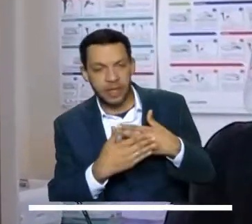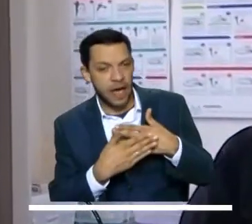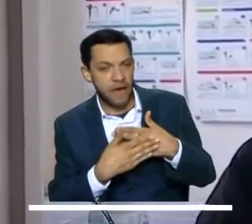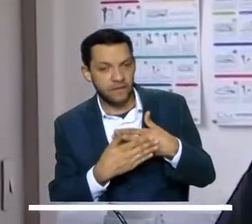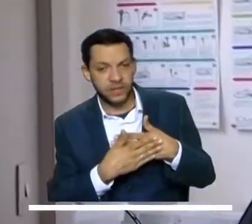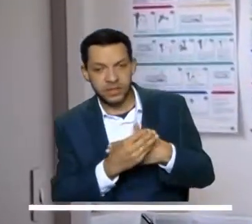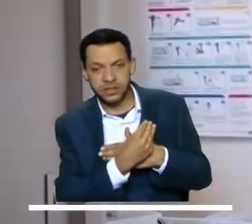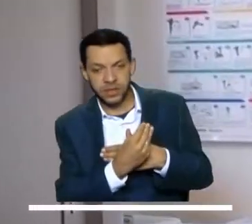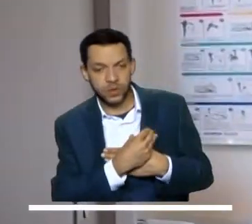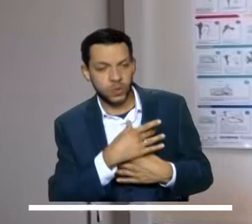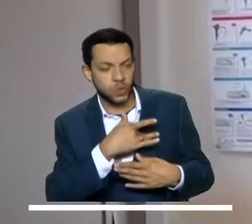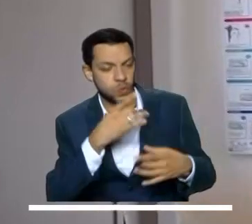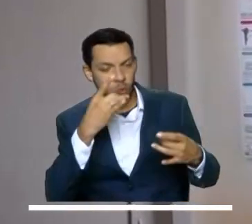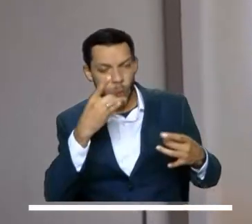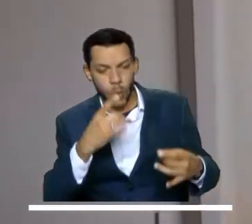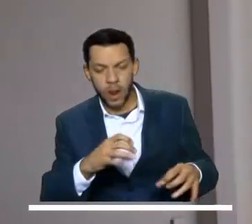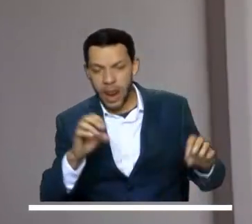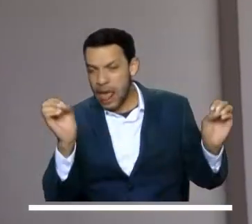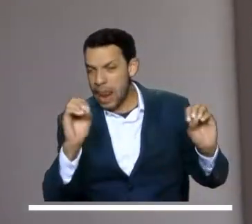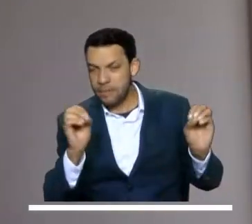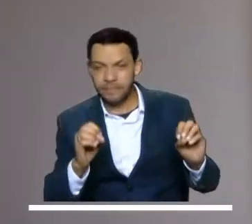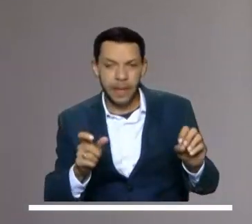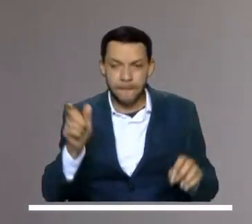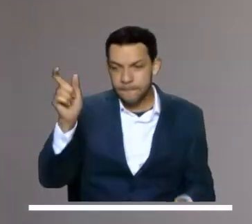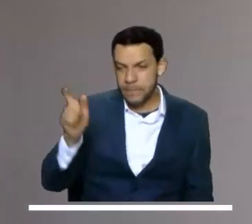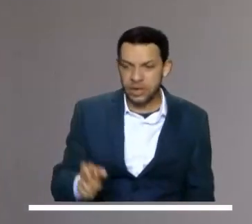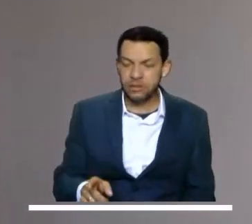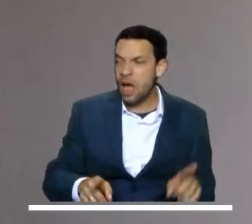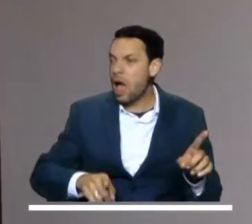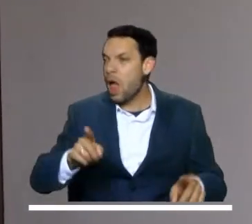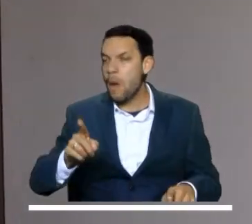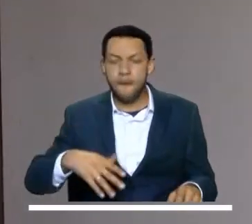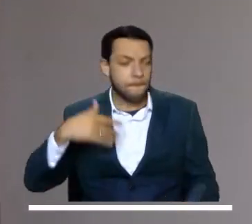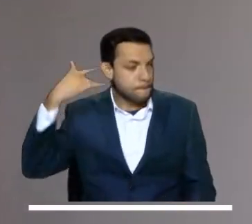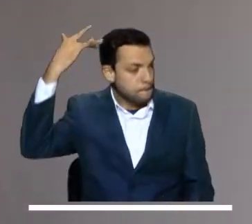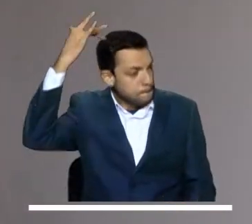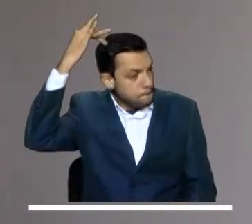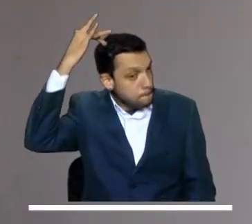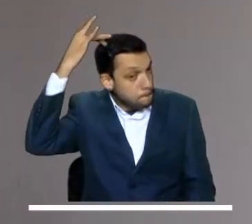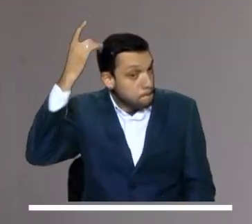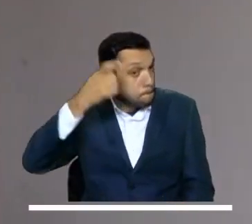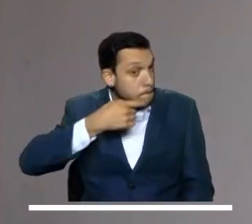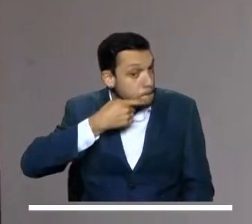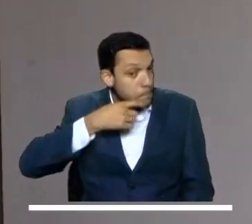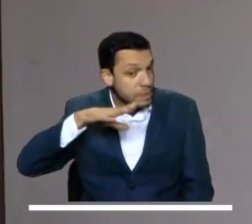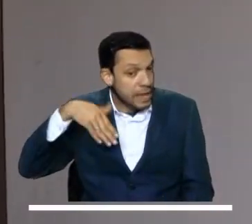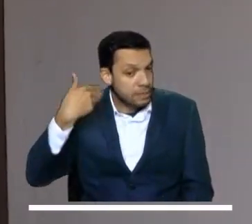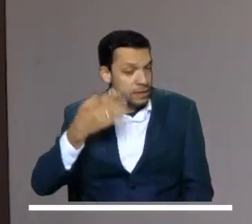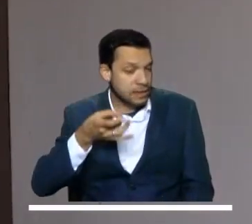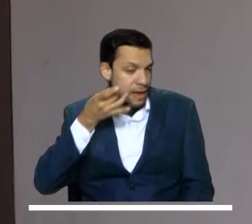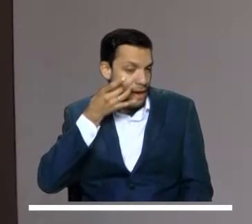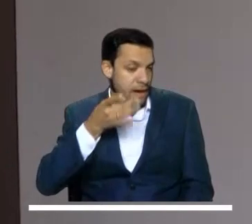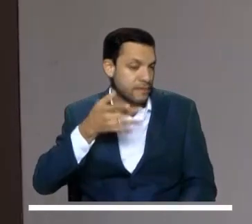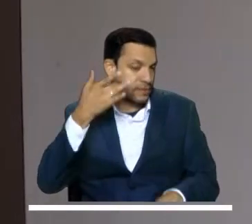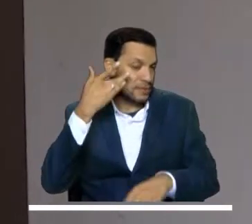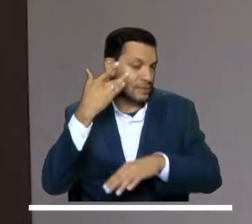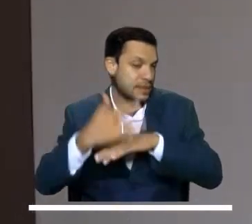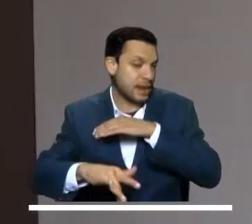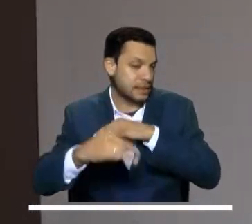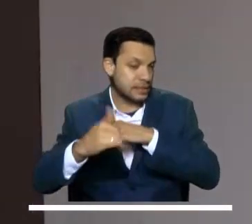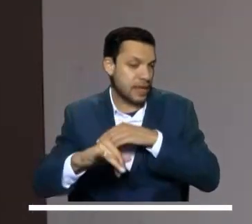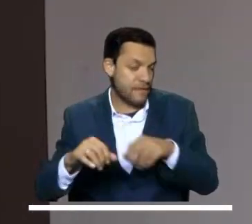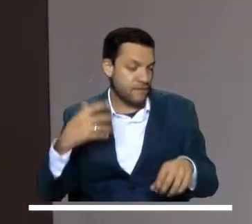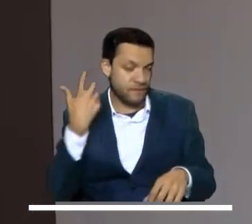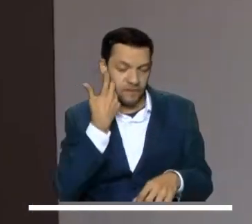dolor y el paciente puede pasar desapercibido y cuando ya tiene síntomas es demasiado tarde. De ahí la importancia que si tenemos